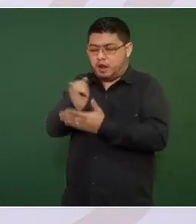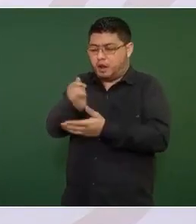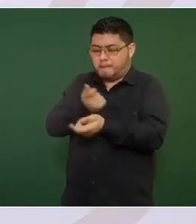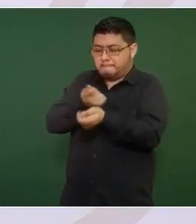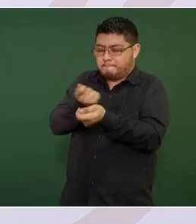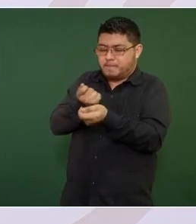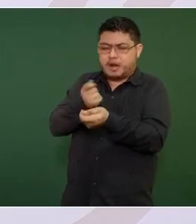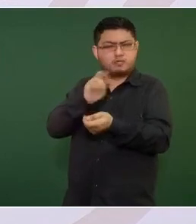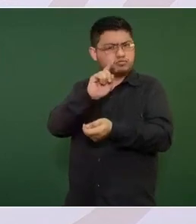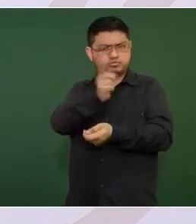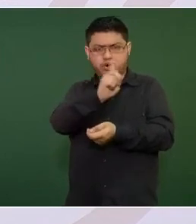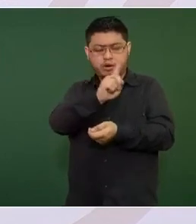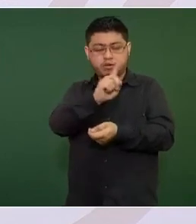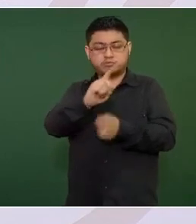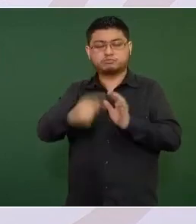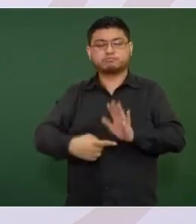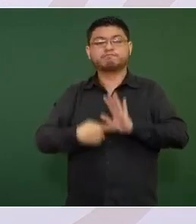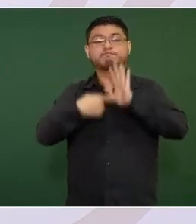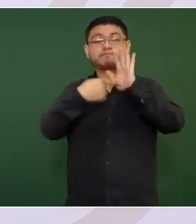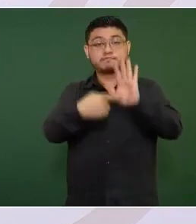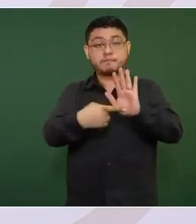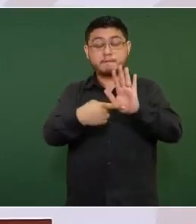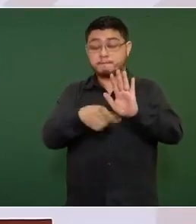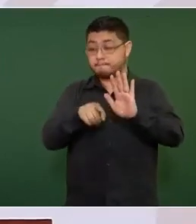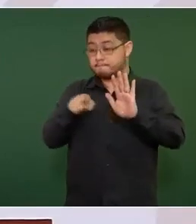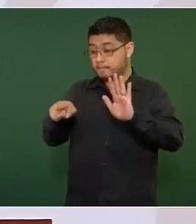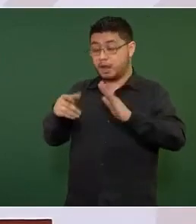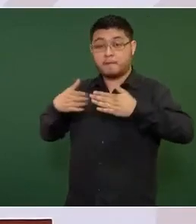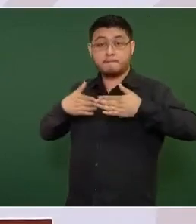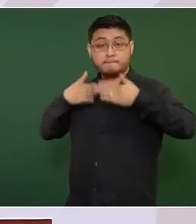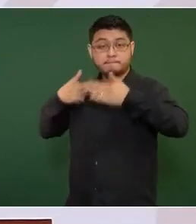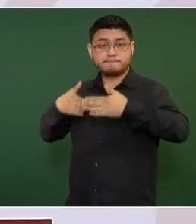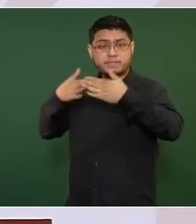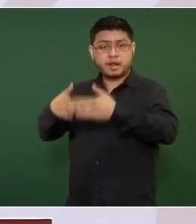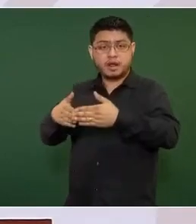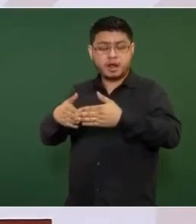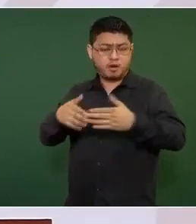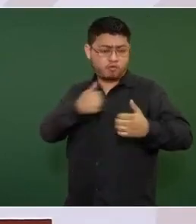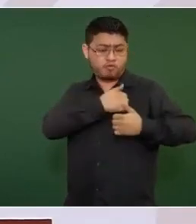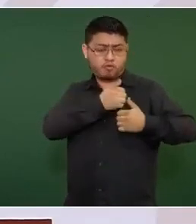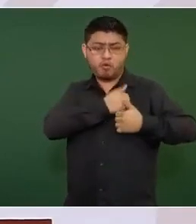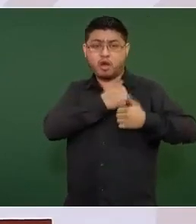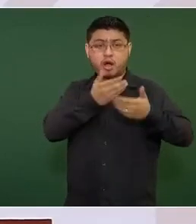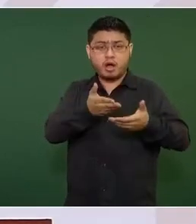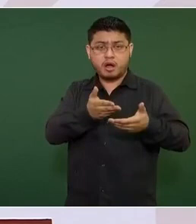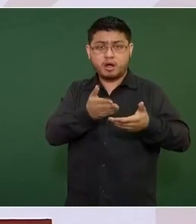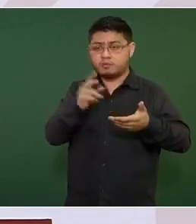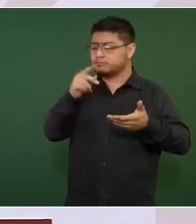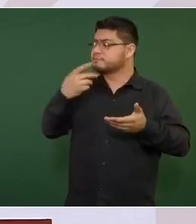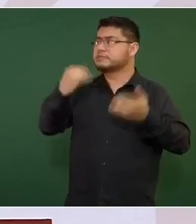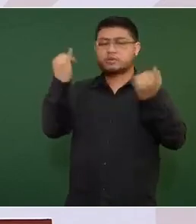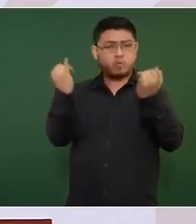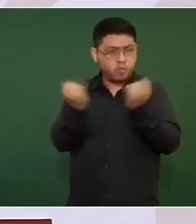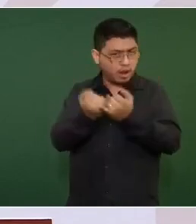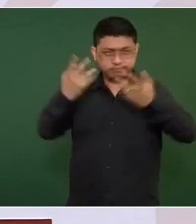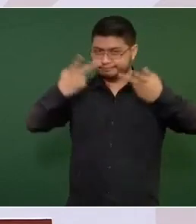manifiesto que los marinos y los soldados son pueblo uniformado, servidores